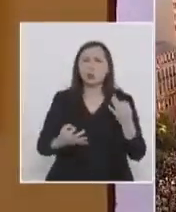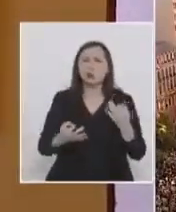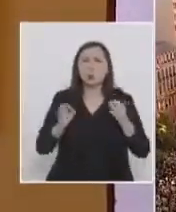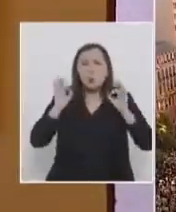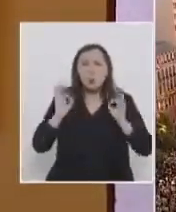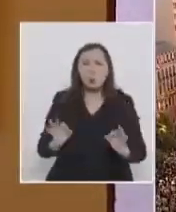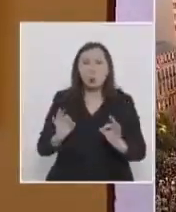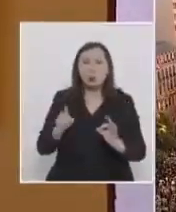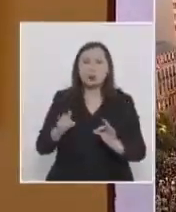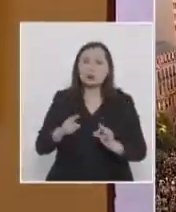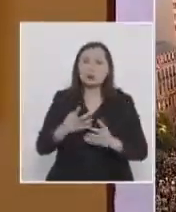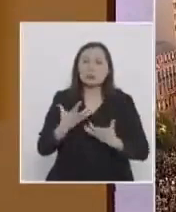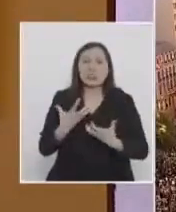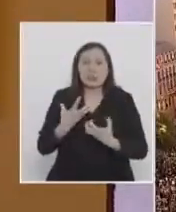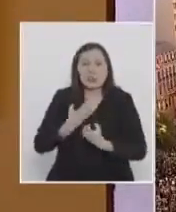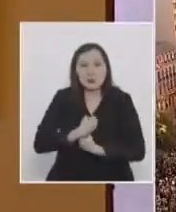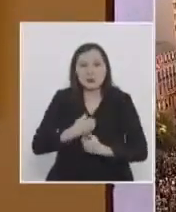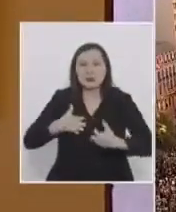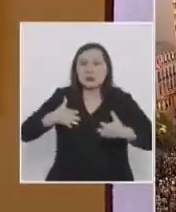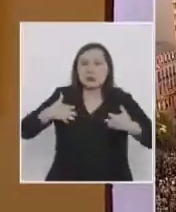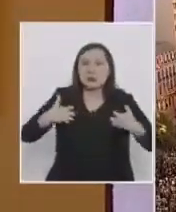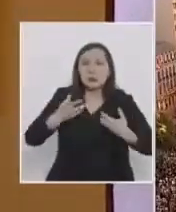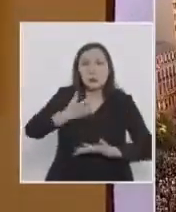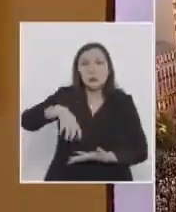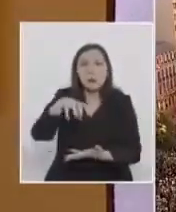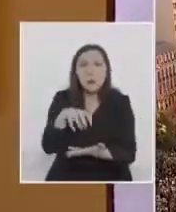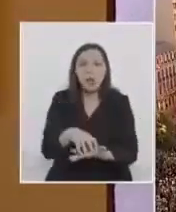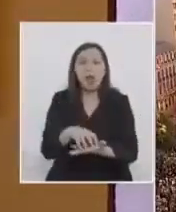tan justamente han indignado a nuestro